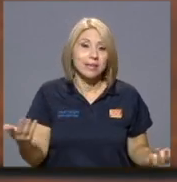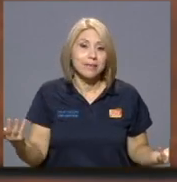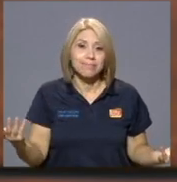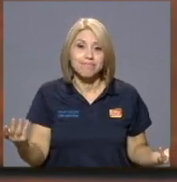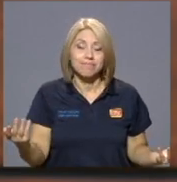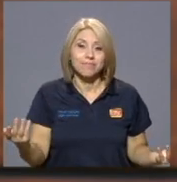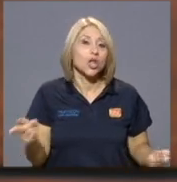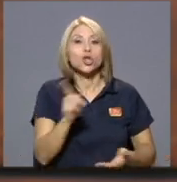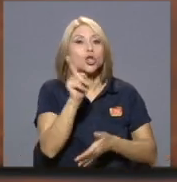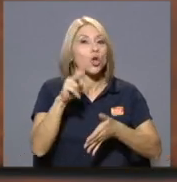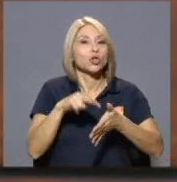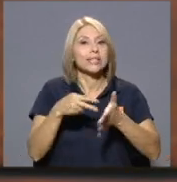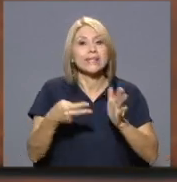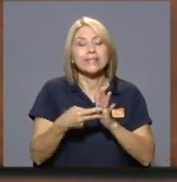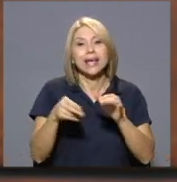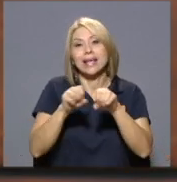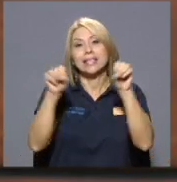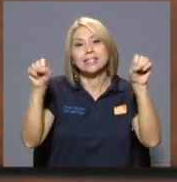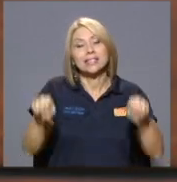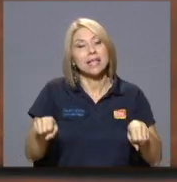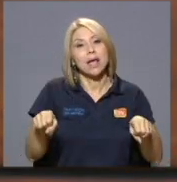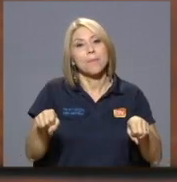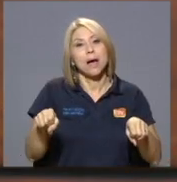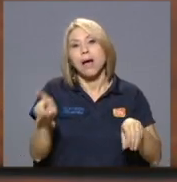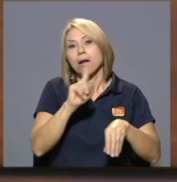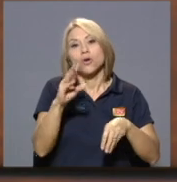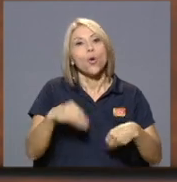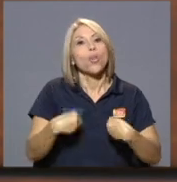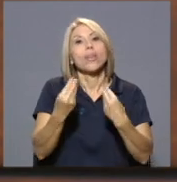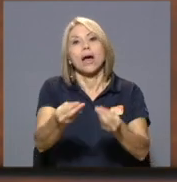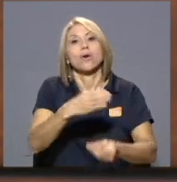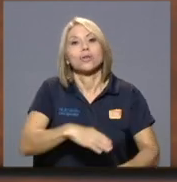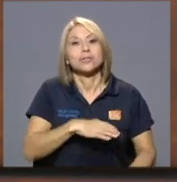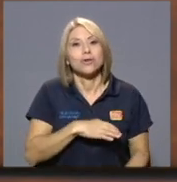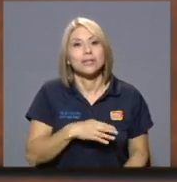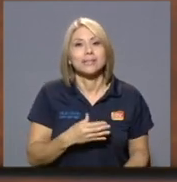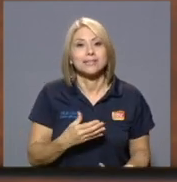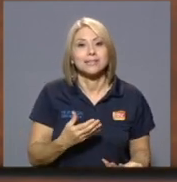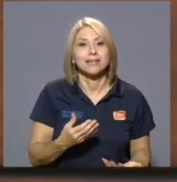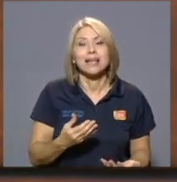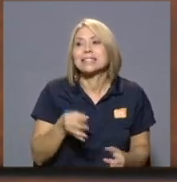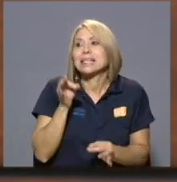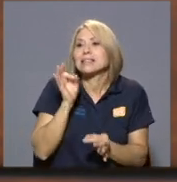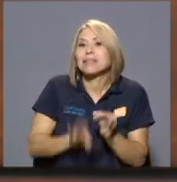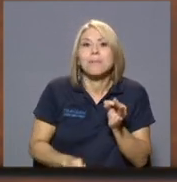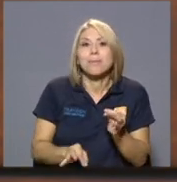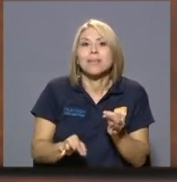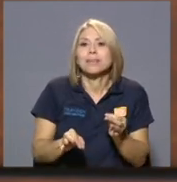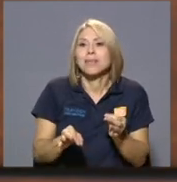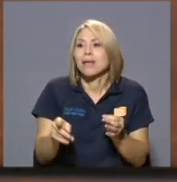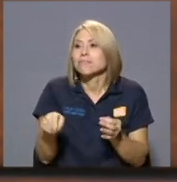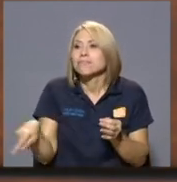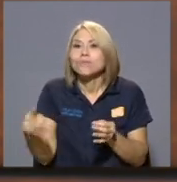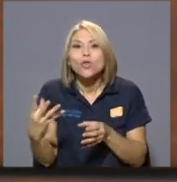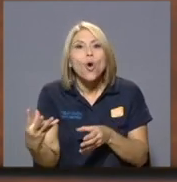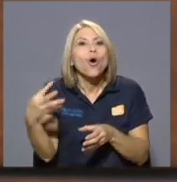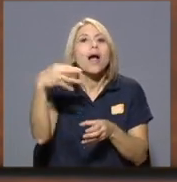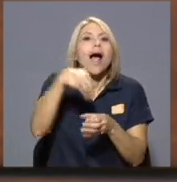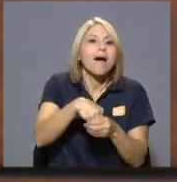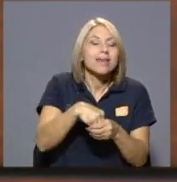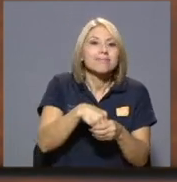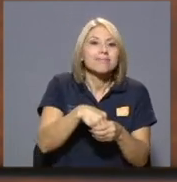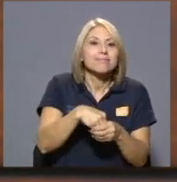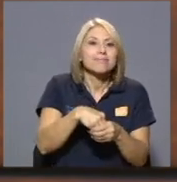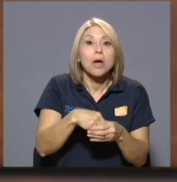no es que el sistema no les esté dando las condiciones, es que simplemente no caben dentro de esas condiciones que da el sistema. Hay mujeres que no